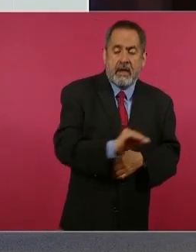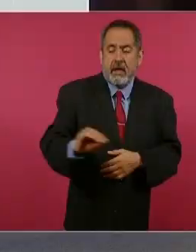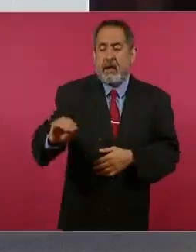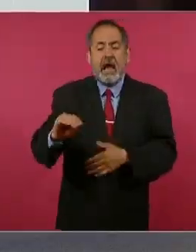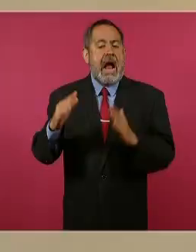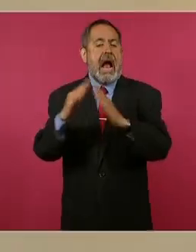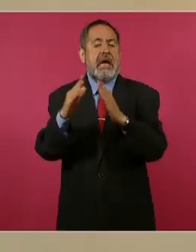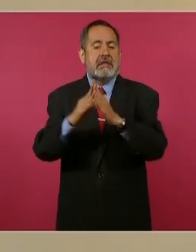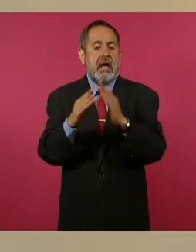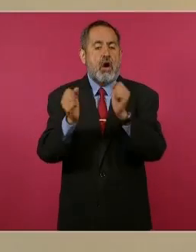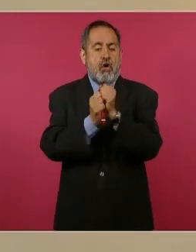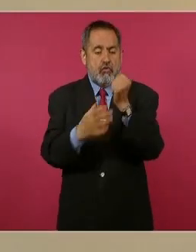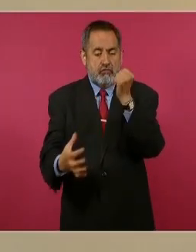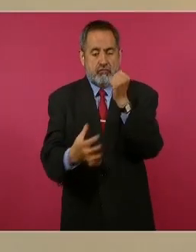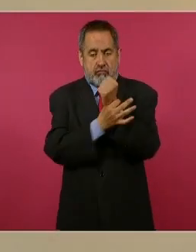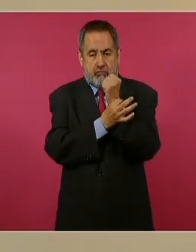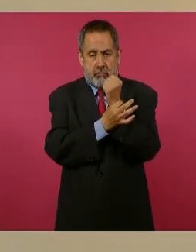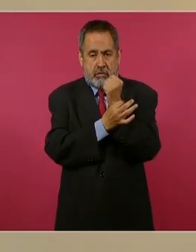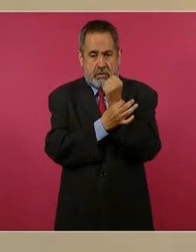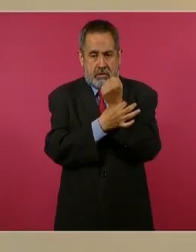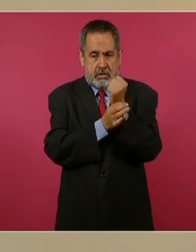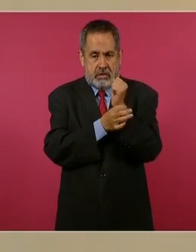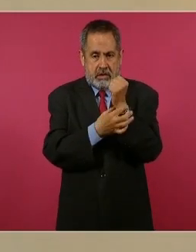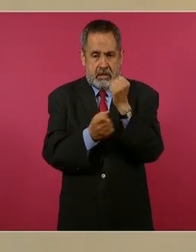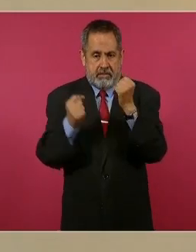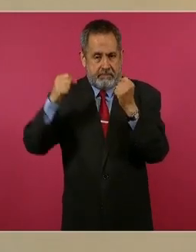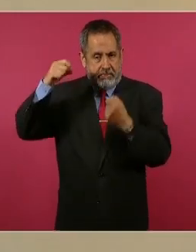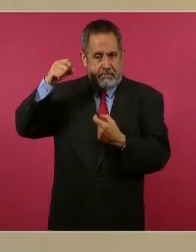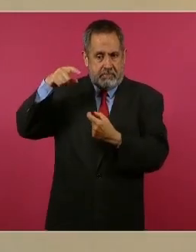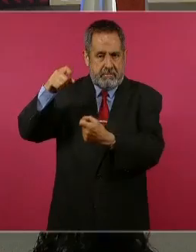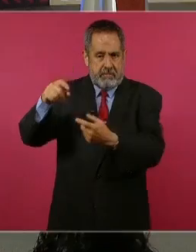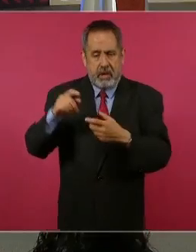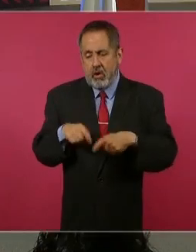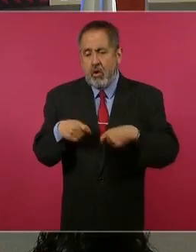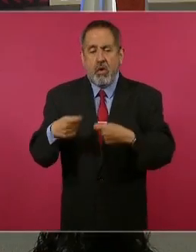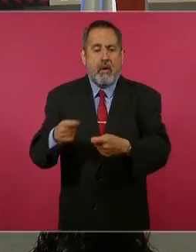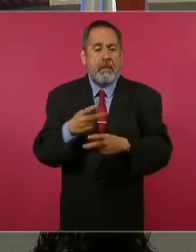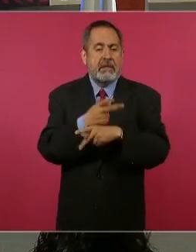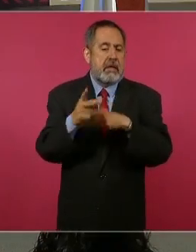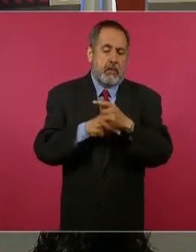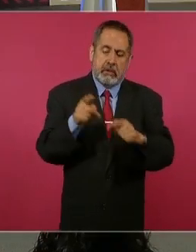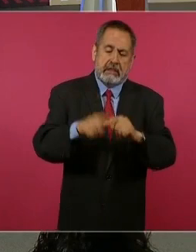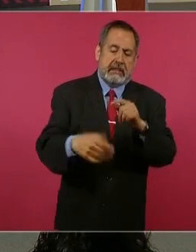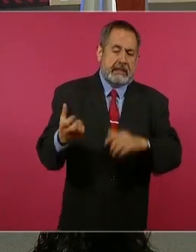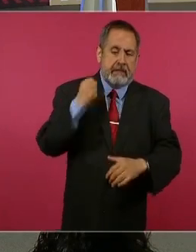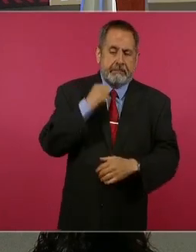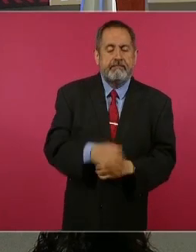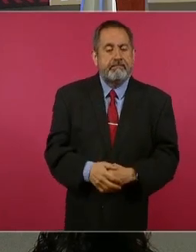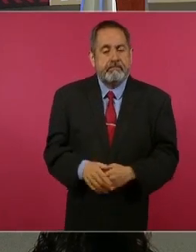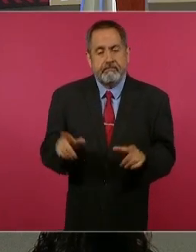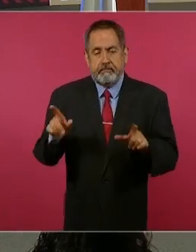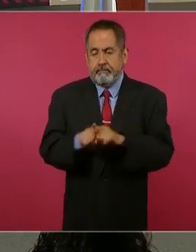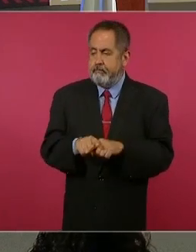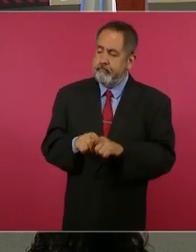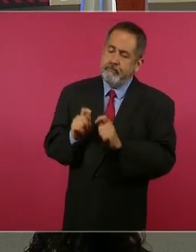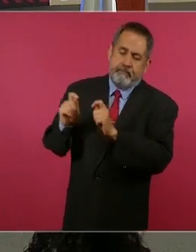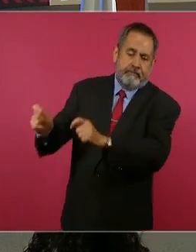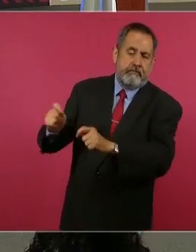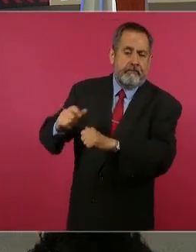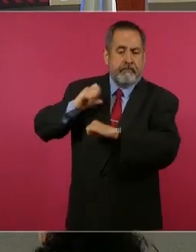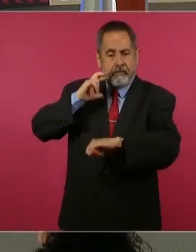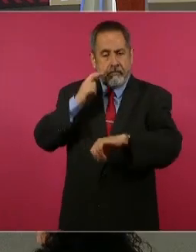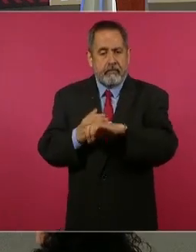brazalete electrónico y entrega de pasaportes. ¿Sería cuánto, señor presidente? Dejo la palabra al comandante de la Guardia Nacional.